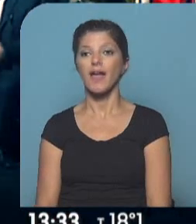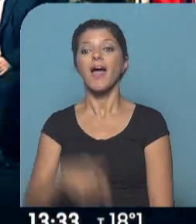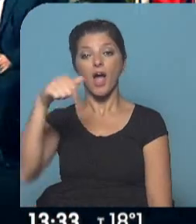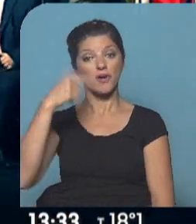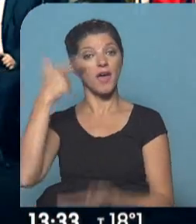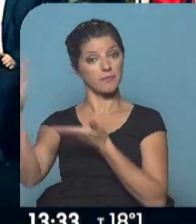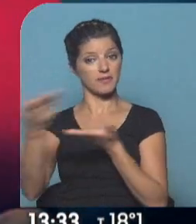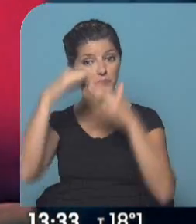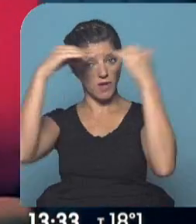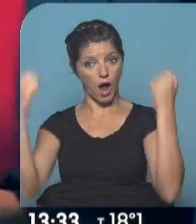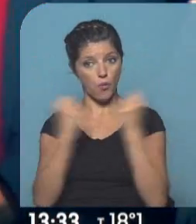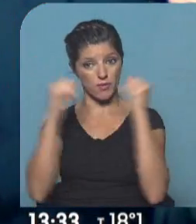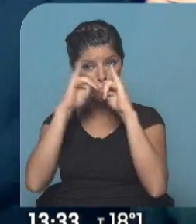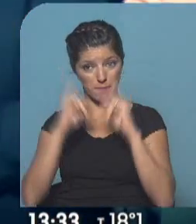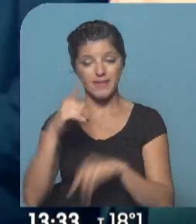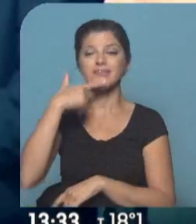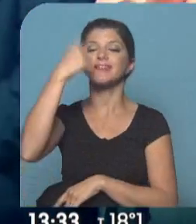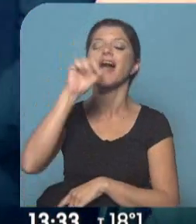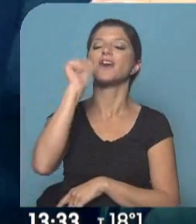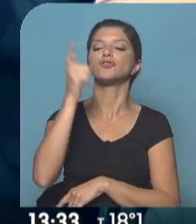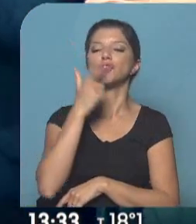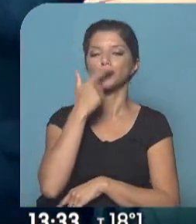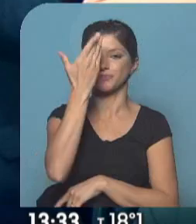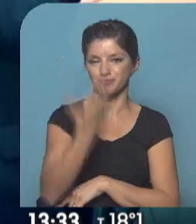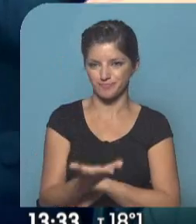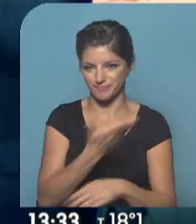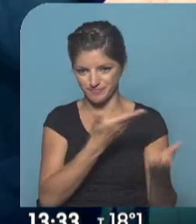el nuevo acuerdo de paz Juan Manuel Santos Calderón.